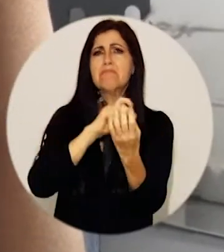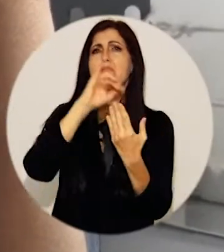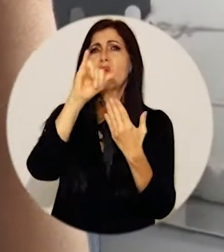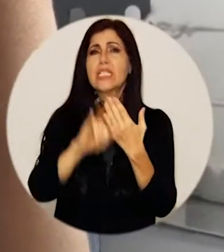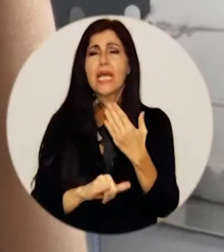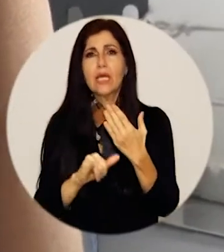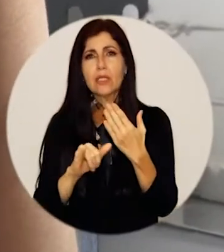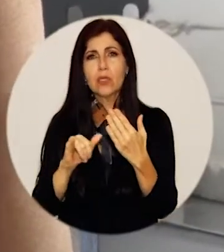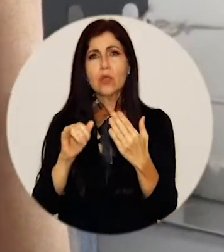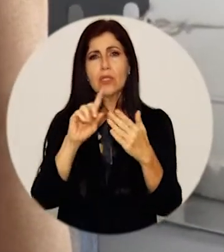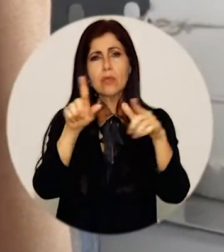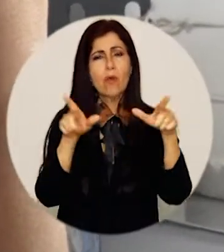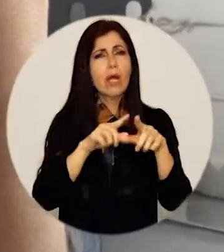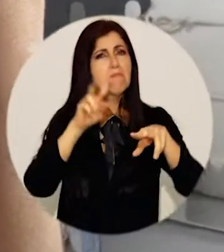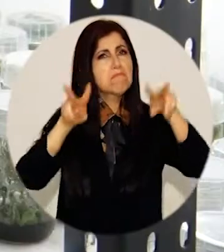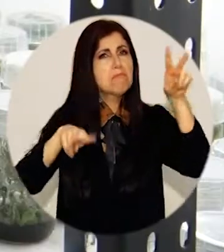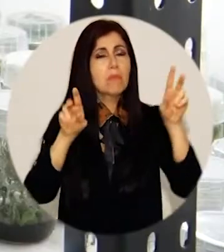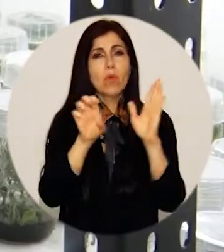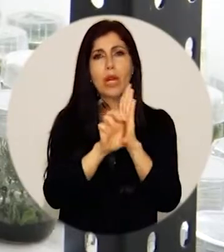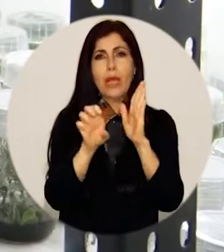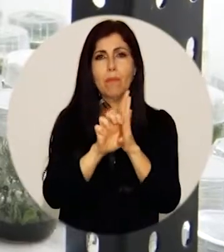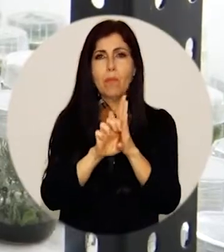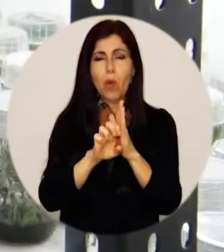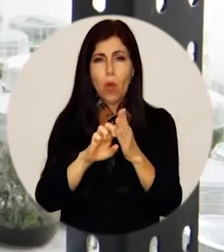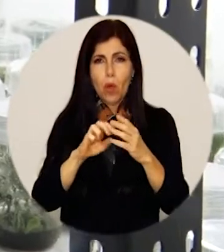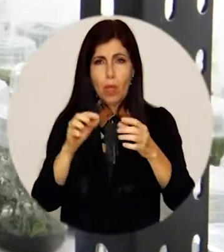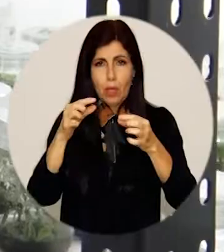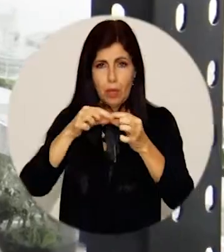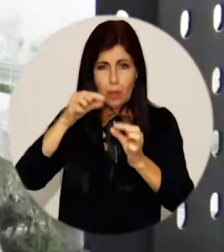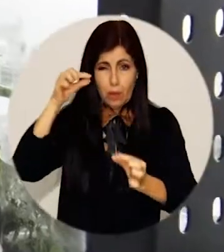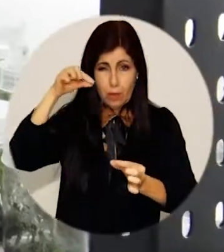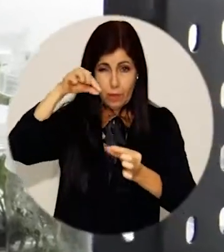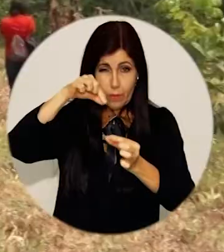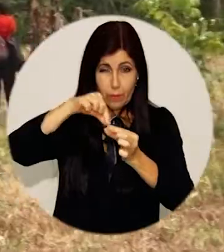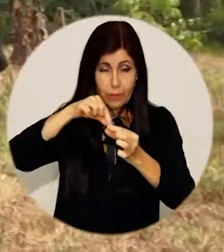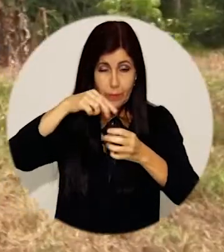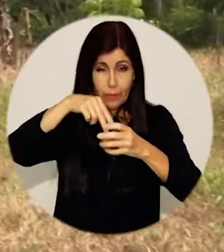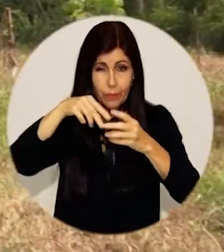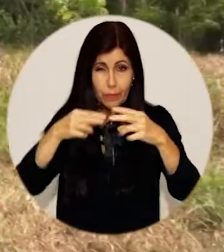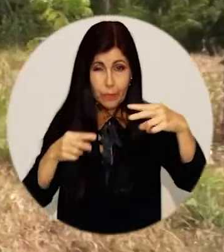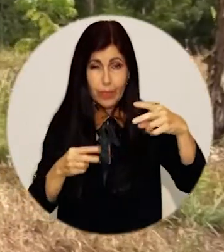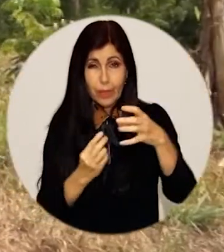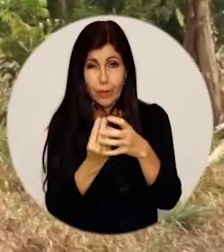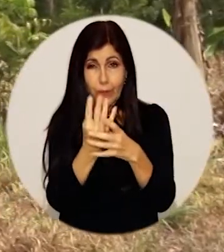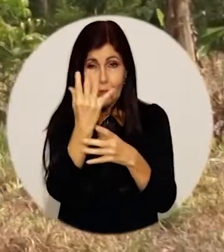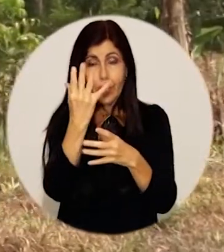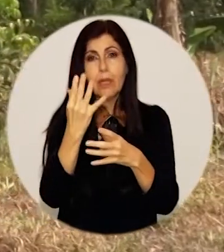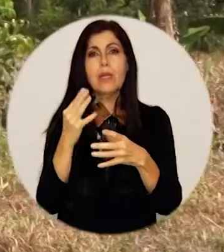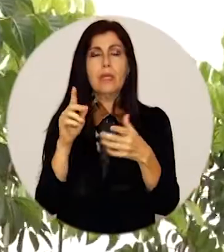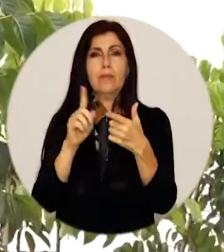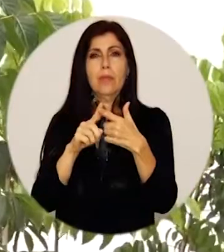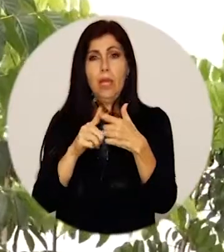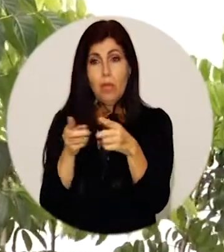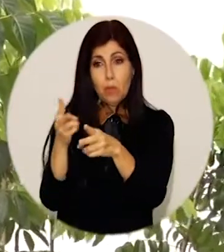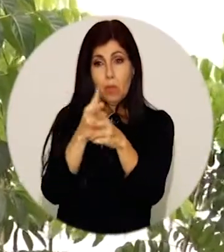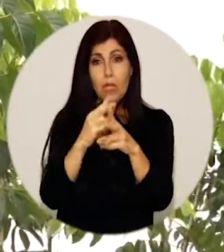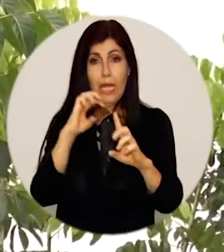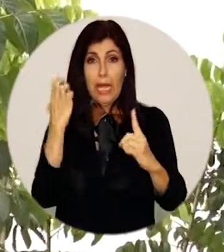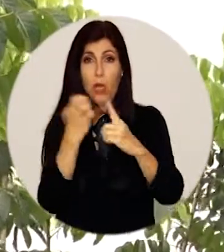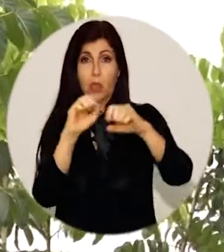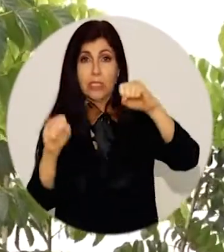cabo proyectos en campos tan diversos como la reproducción in vitro de especies forestales, el monitoreo de